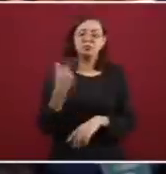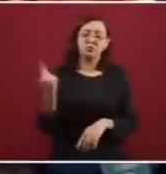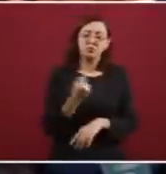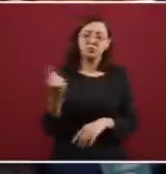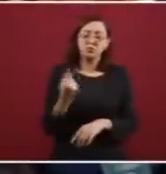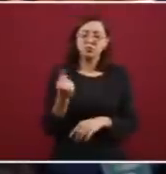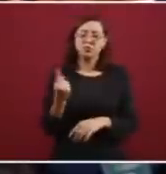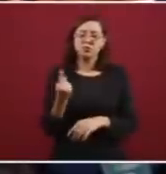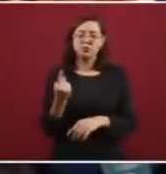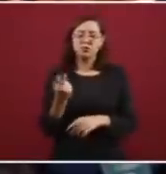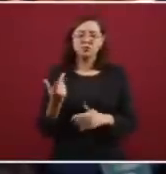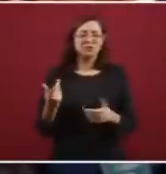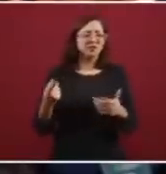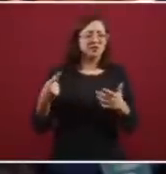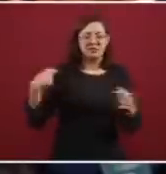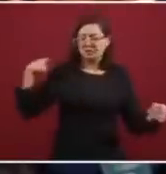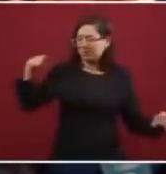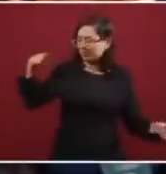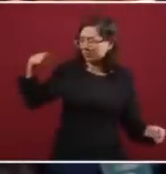la maestría, el doctorado, lo que quieras,